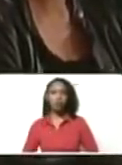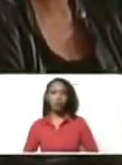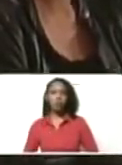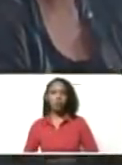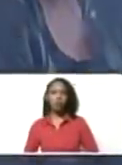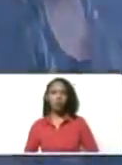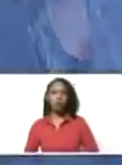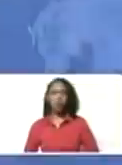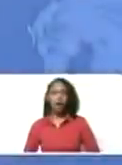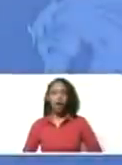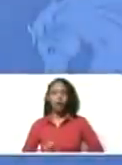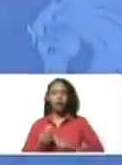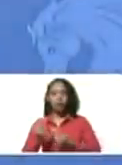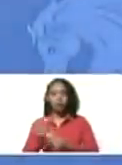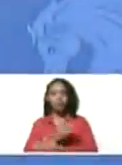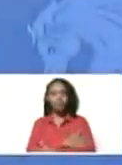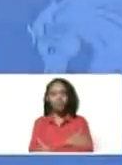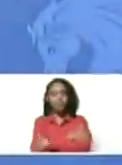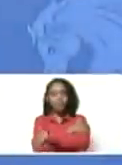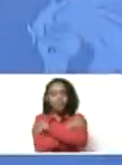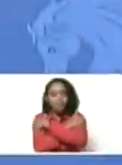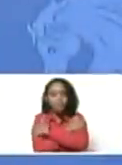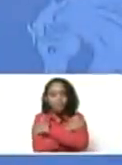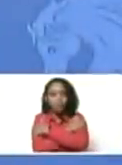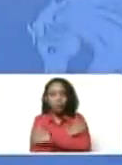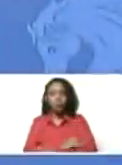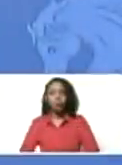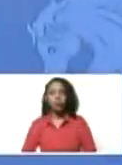a darle un abrazo